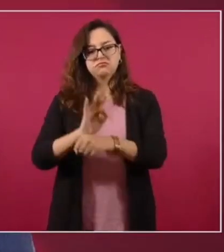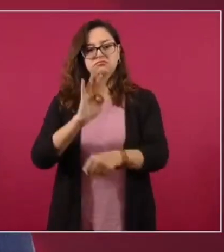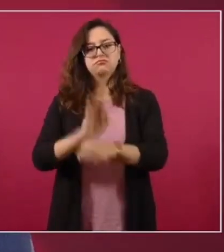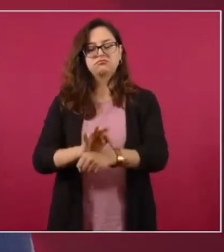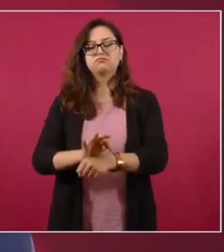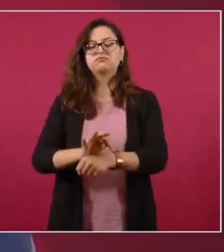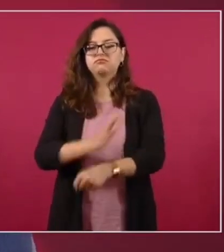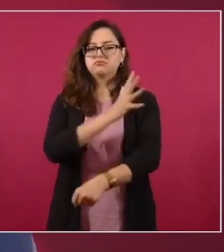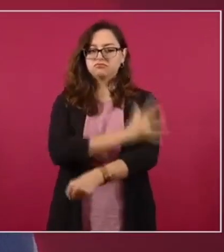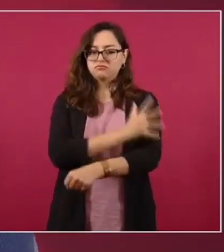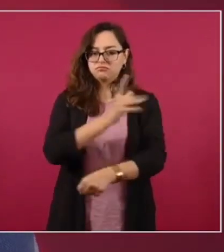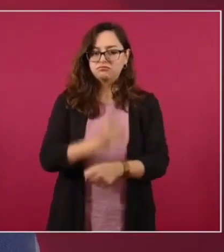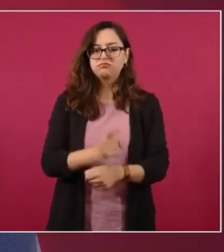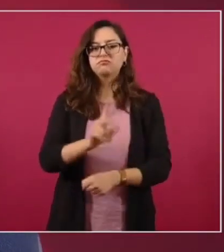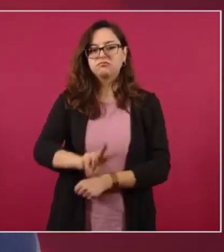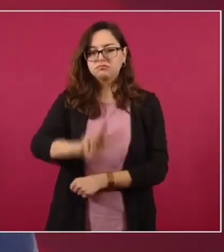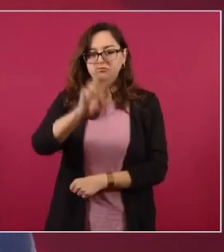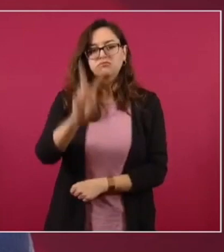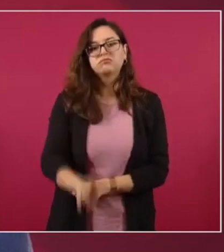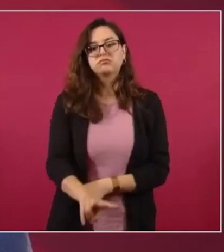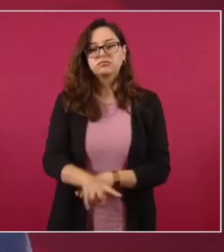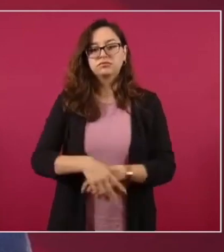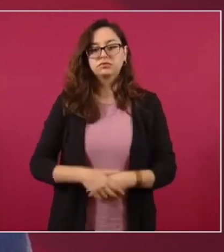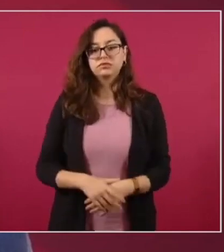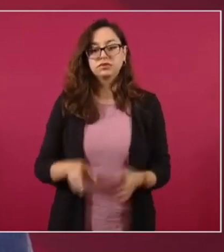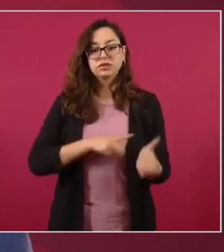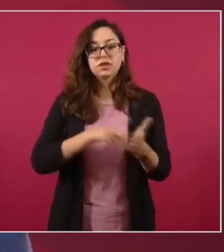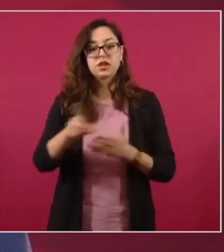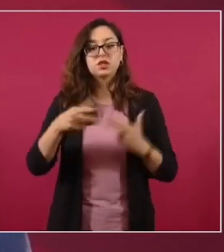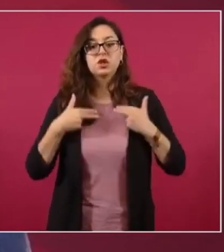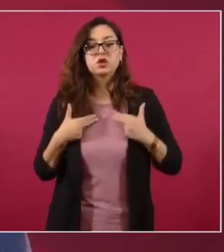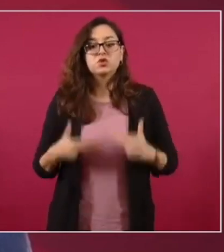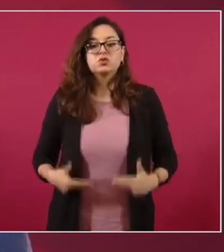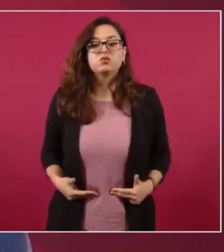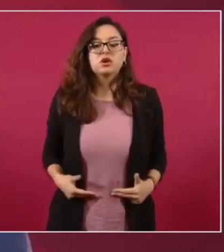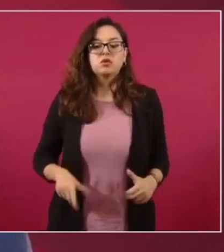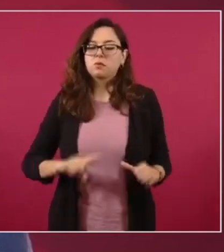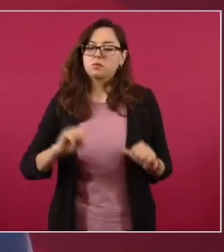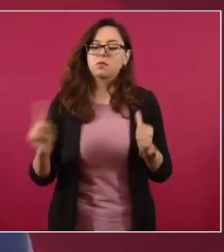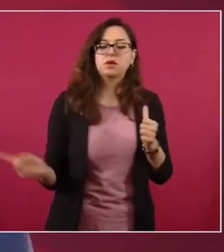el principal de los derechos humanos es el derecho a la vida.